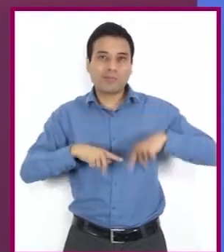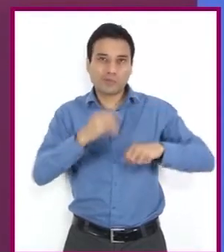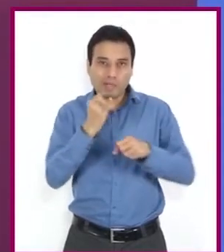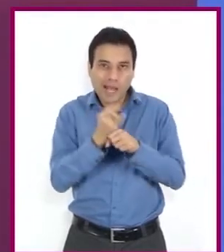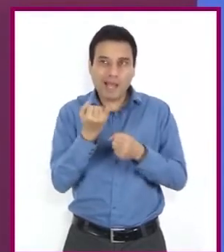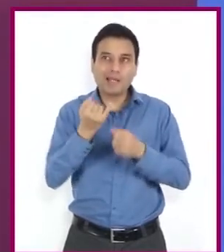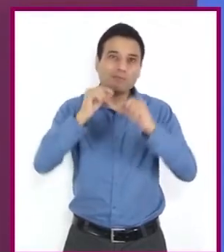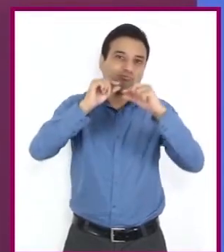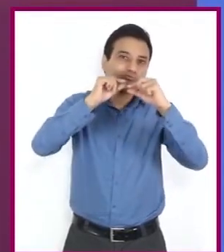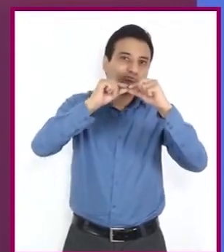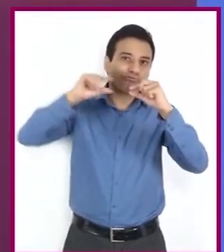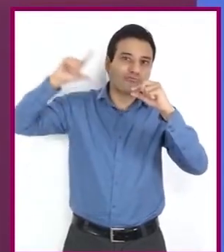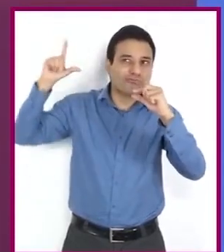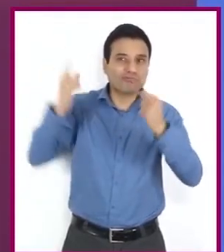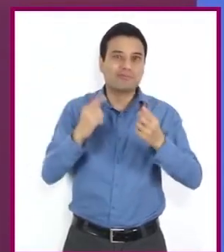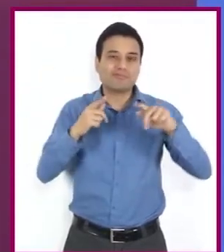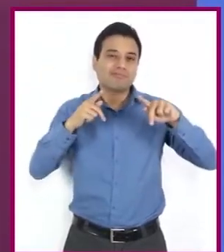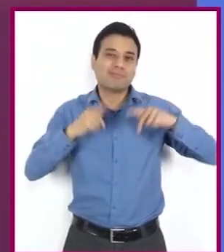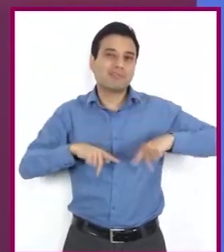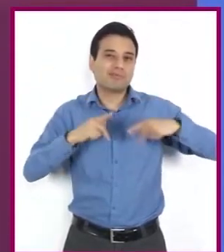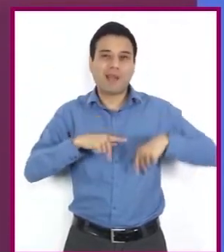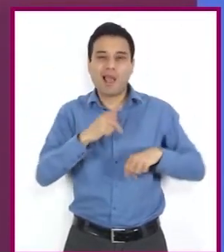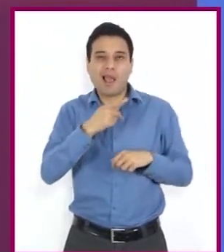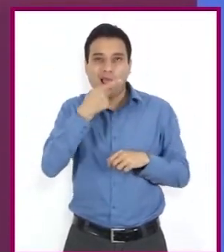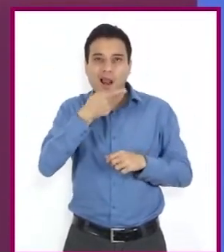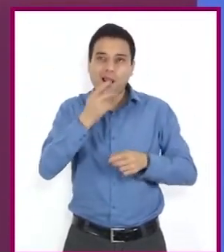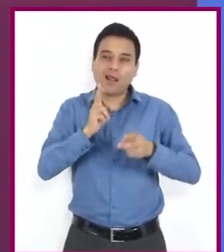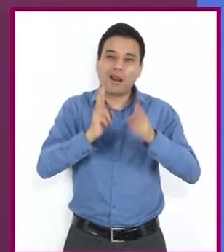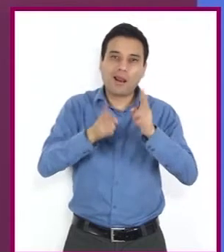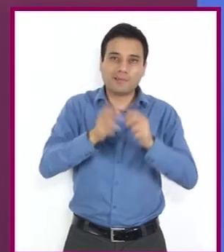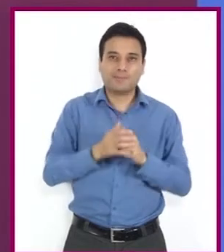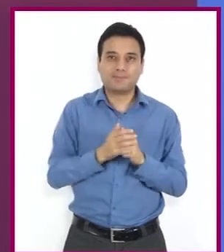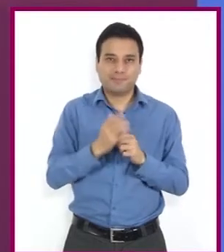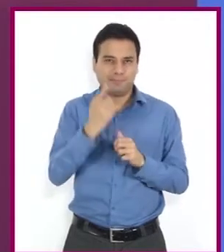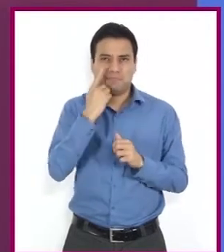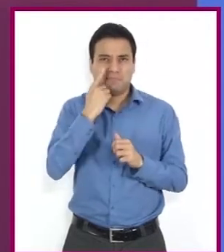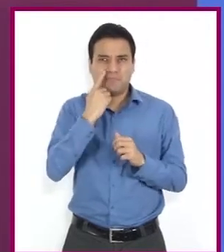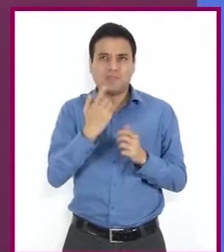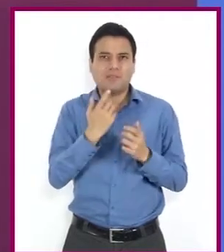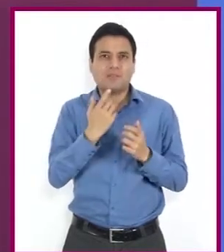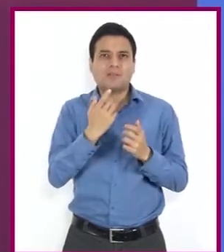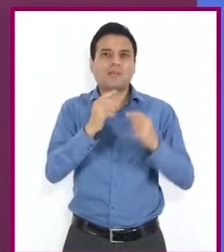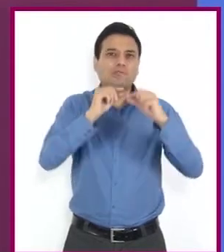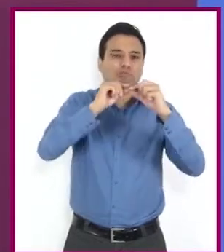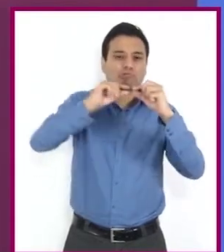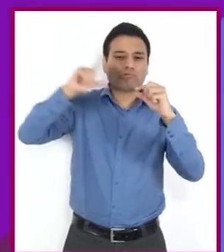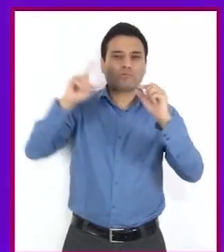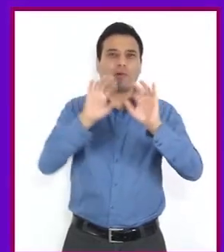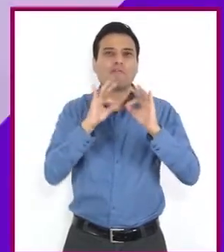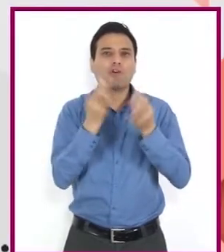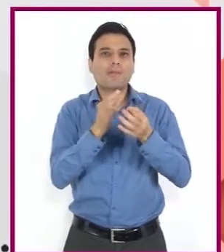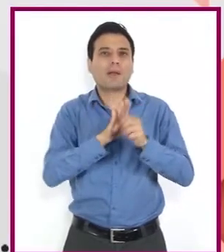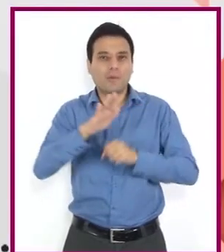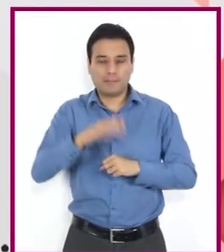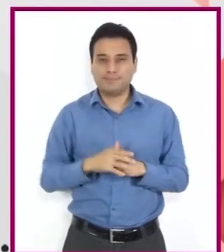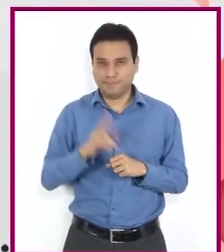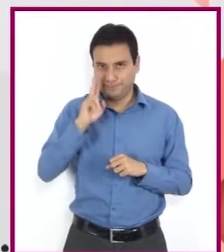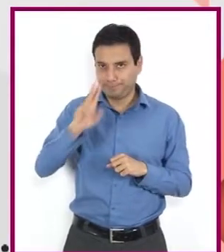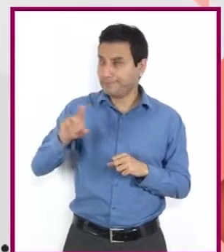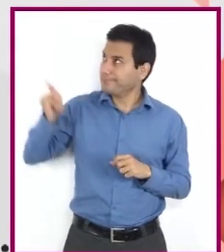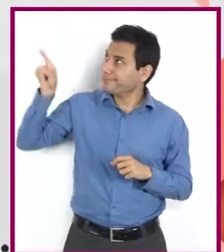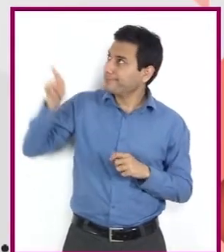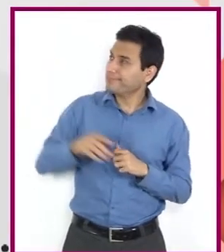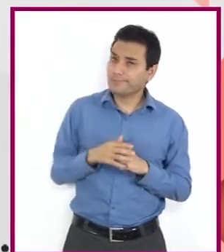para intercambiar sus pensamientos. Veamos qué diseño de globos son los más usuales.